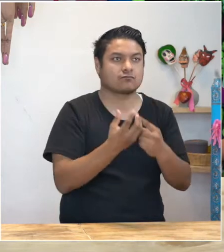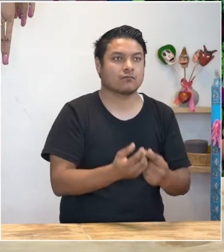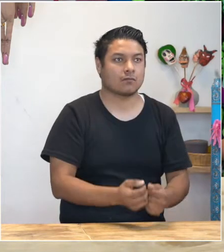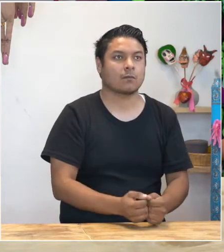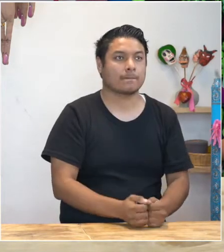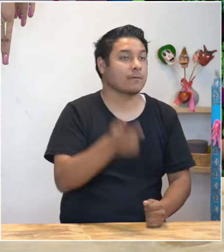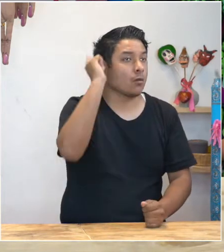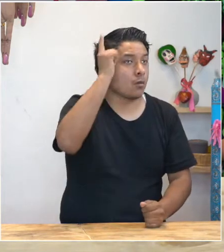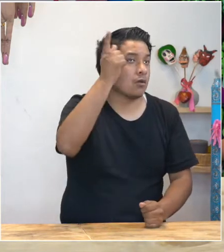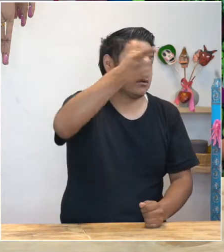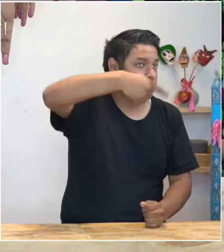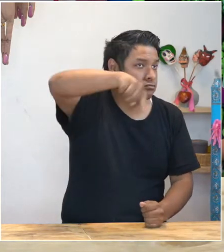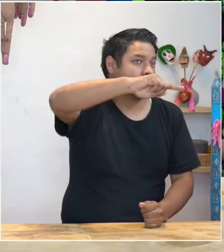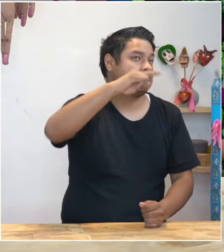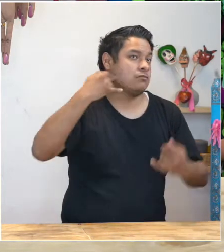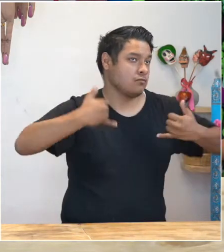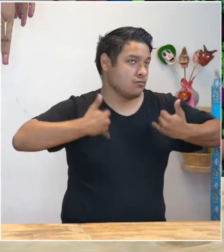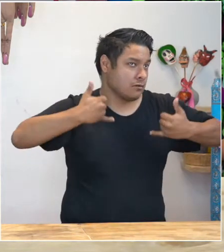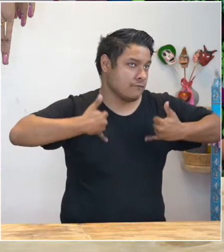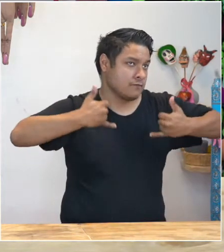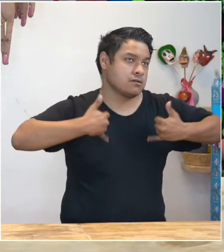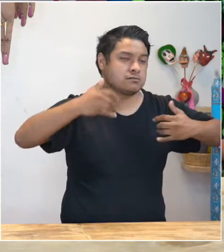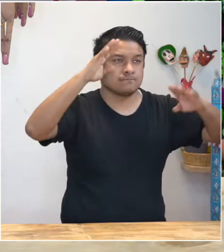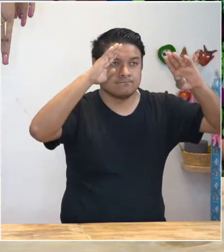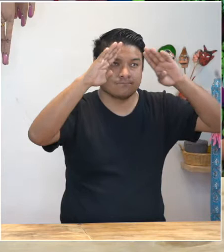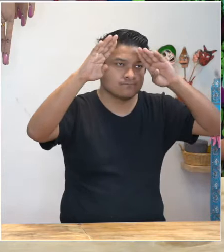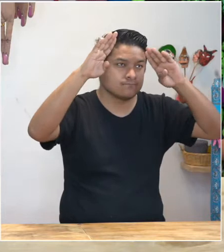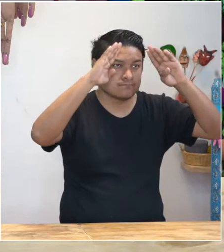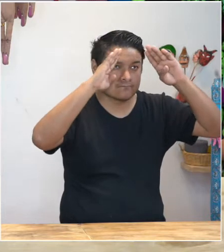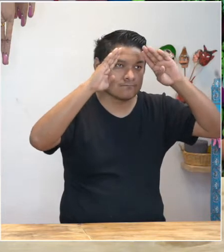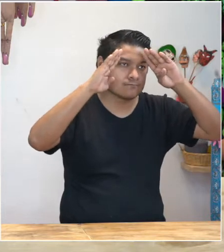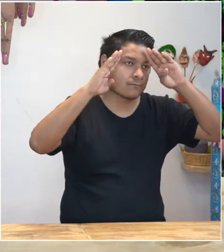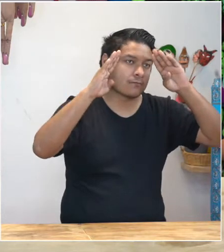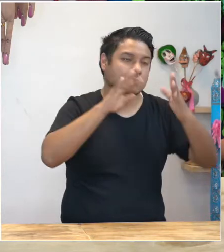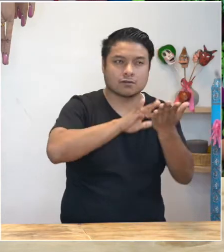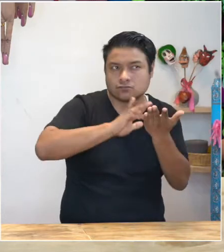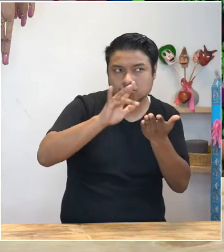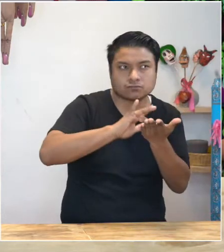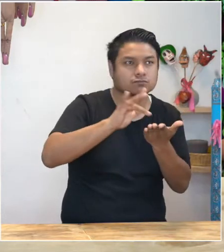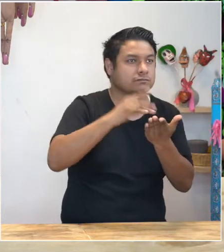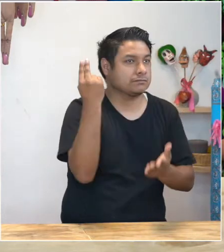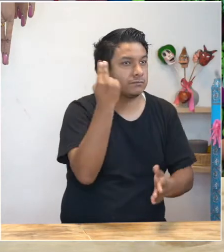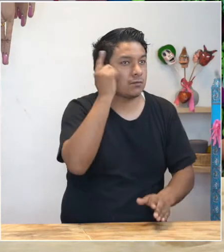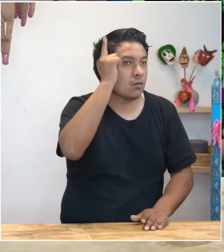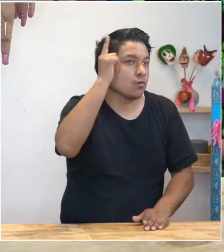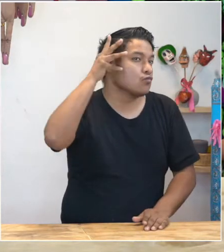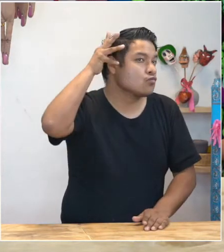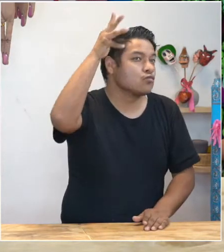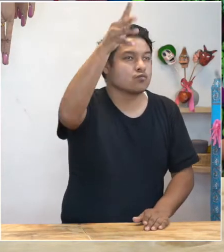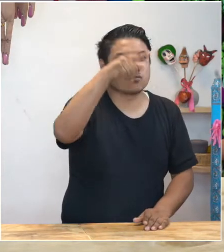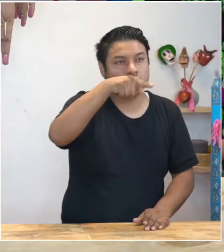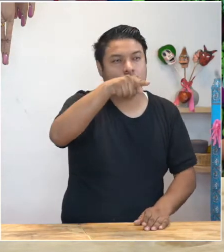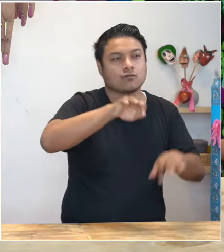los vaya a atender y que logre hacerlos sentir de verdad en un ambiente de inclusión,